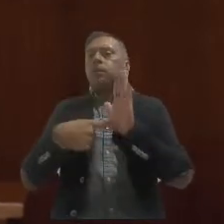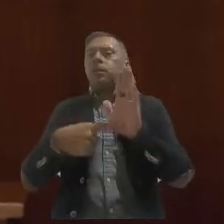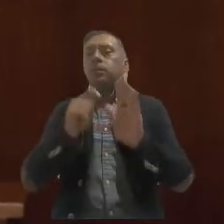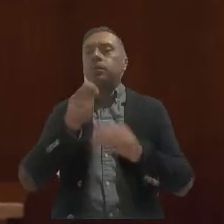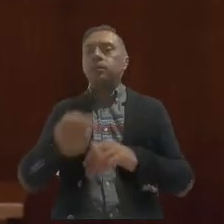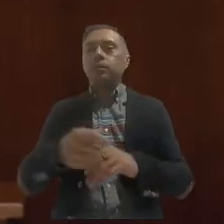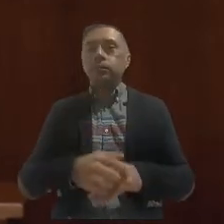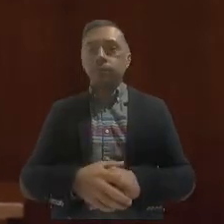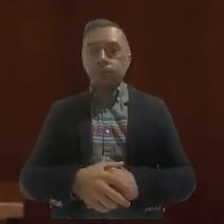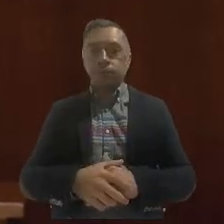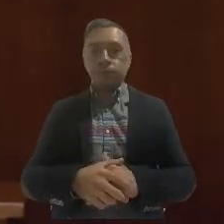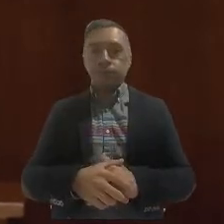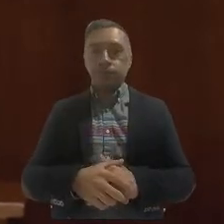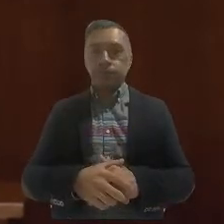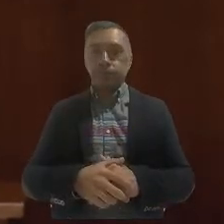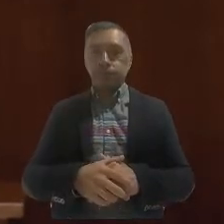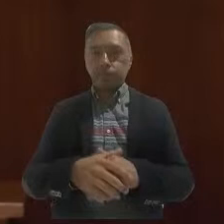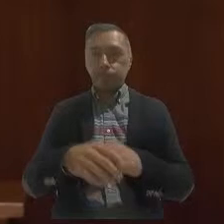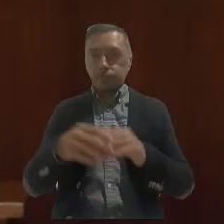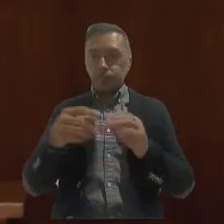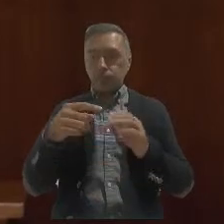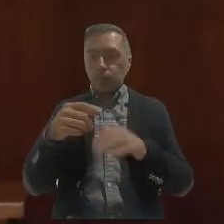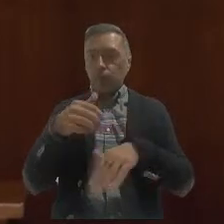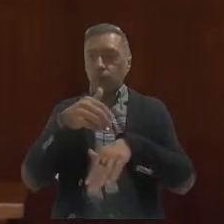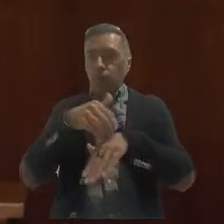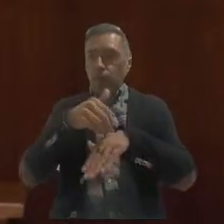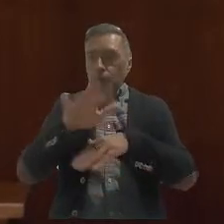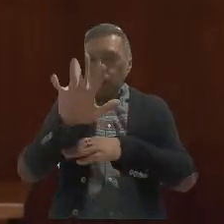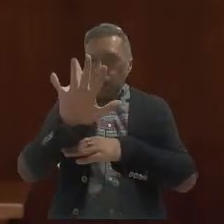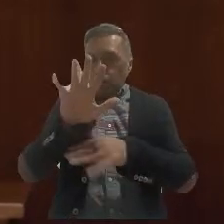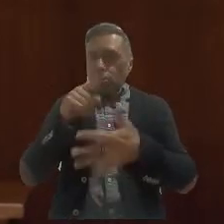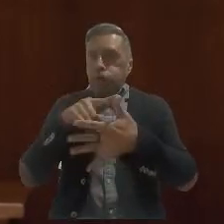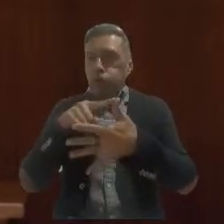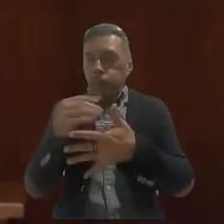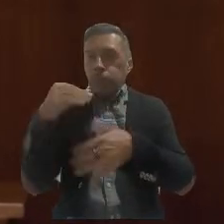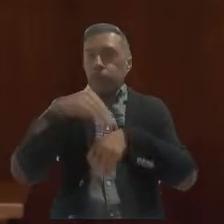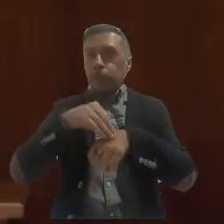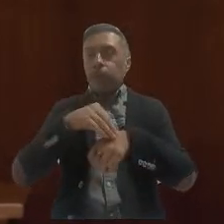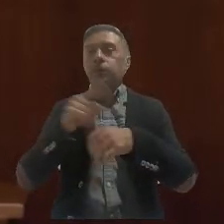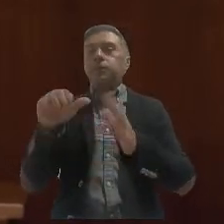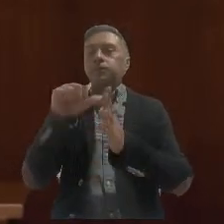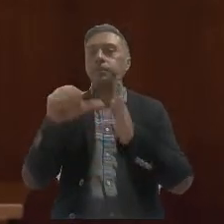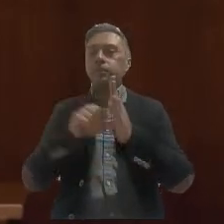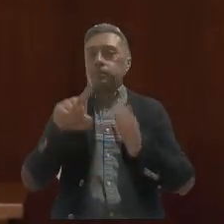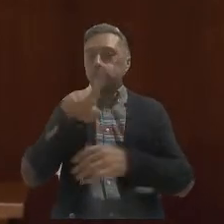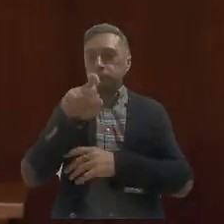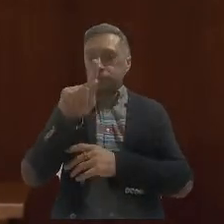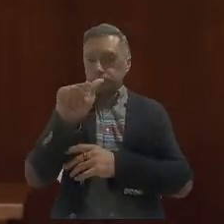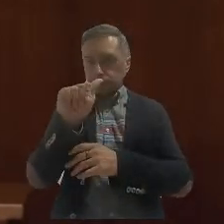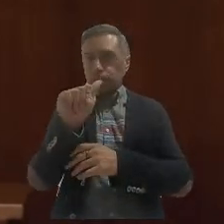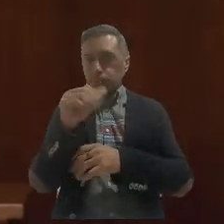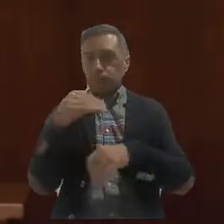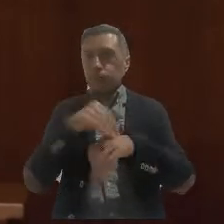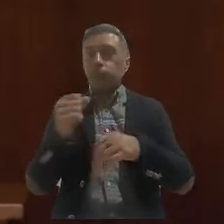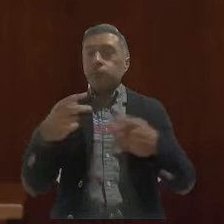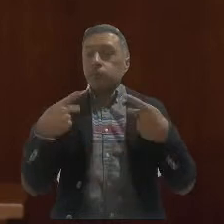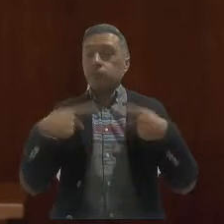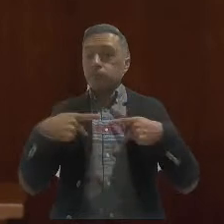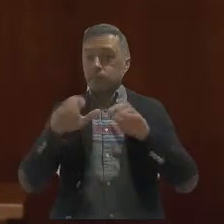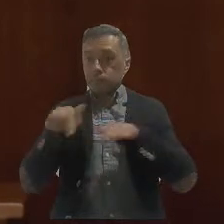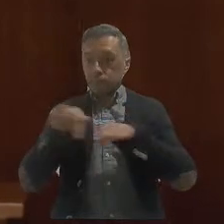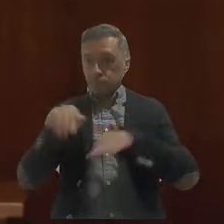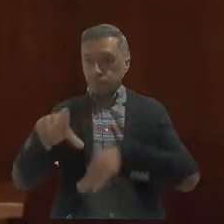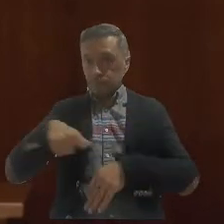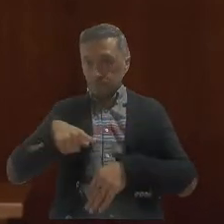agregue en la numeral quinta del artículo 176, que a la autoridad o servidor público que en ejercicio de sus